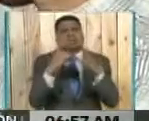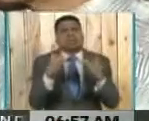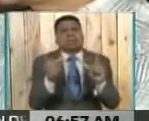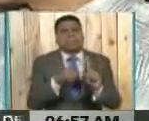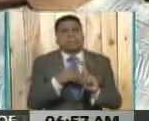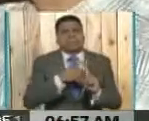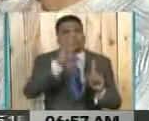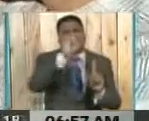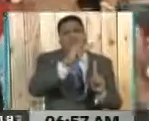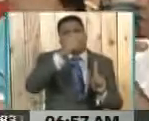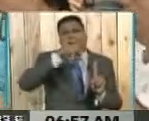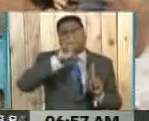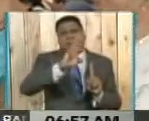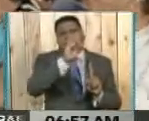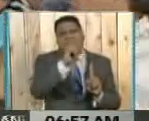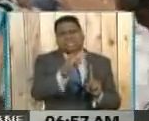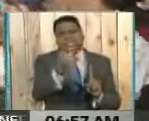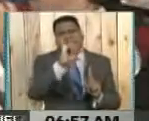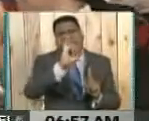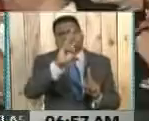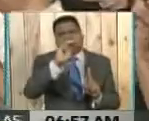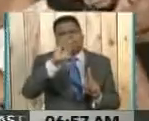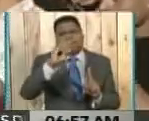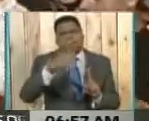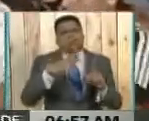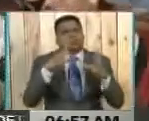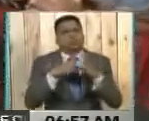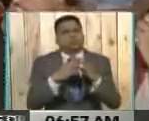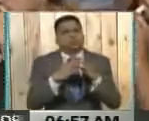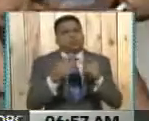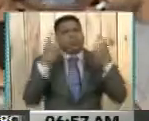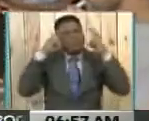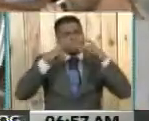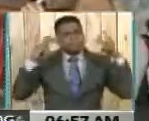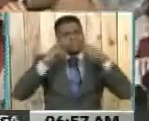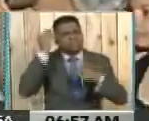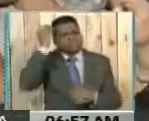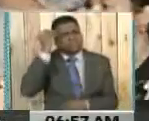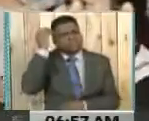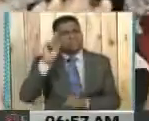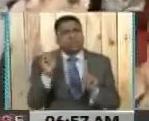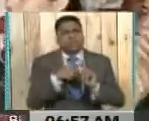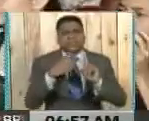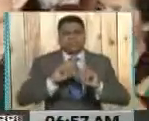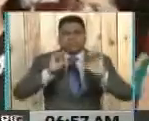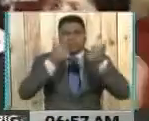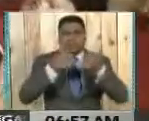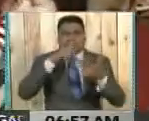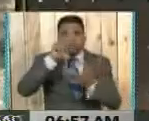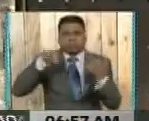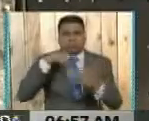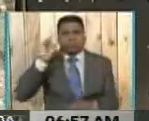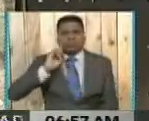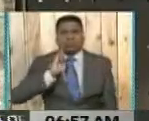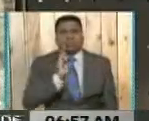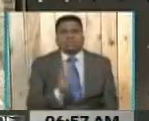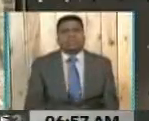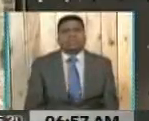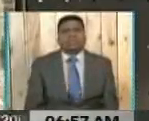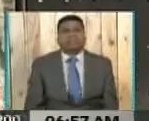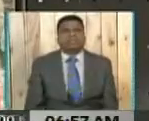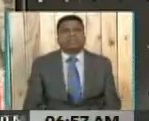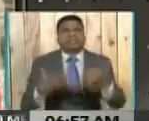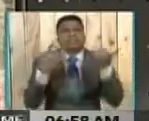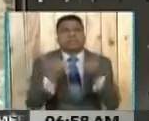un tema que para ellos ha sido una constante reflexión desde el comienzo de la Revolución Bolivariana. Está previsto